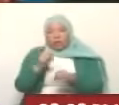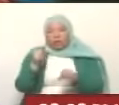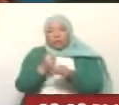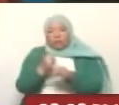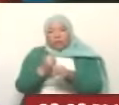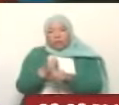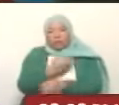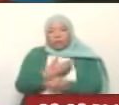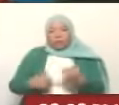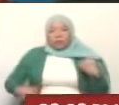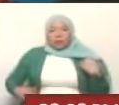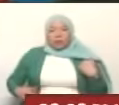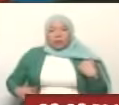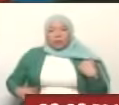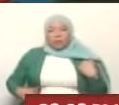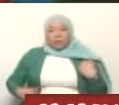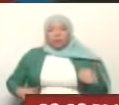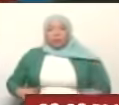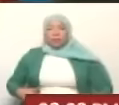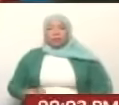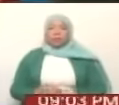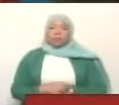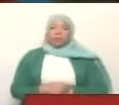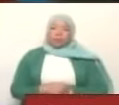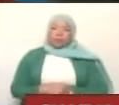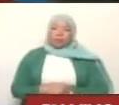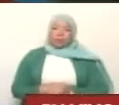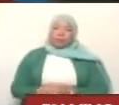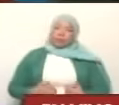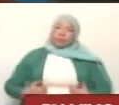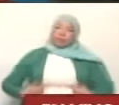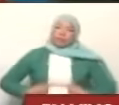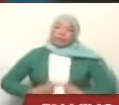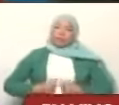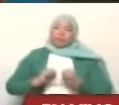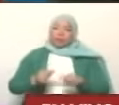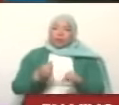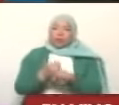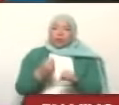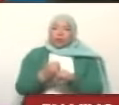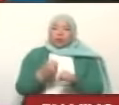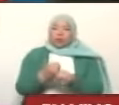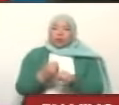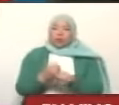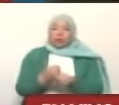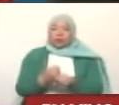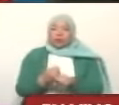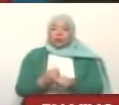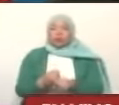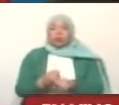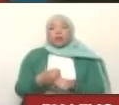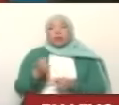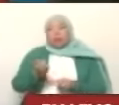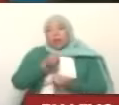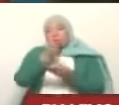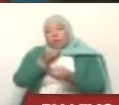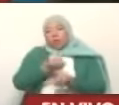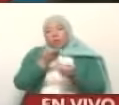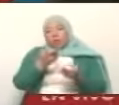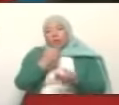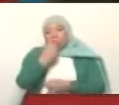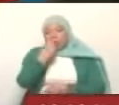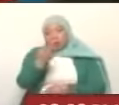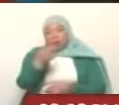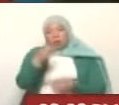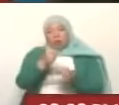presidente. Bueno, comenzar esta intervención trayéndole el mensaje que le envía a